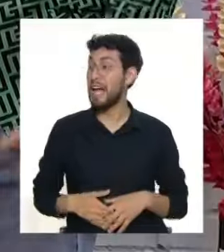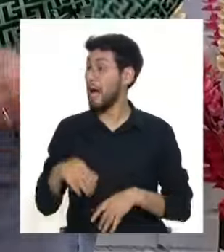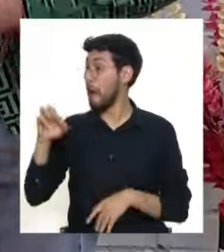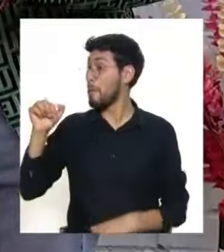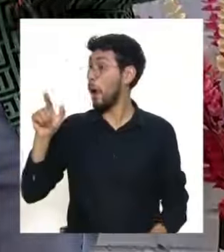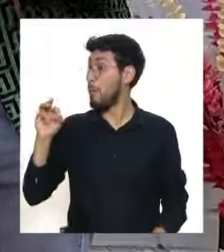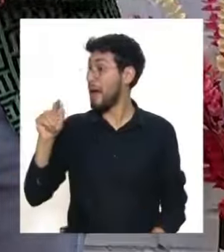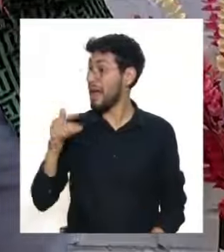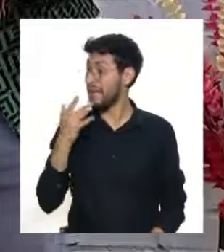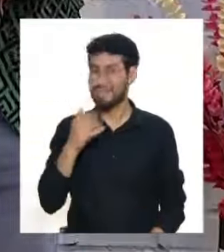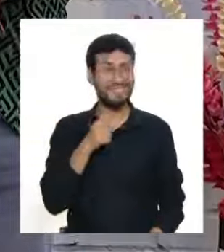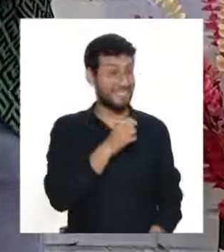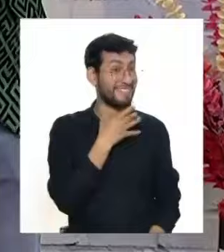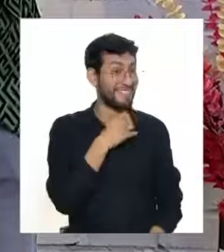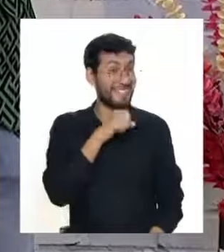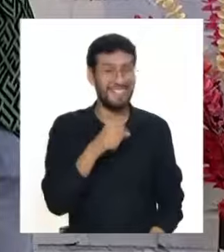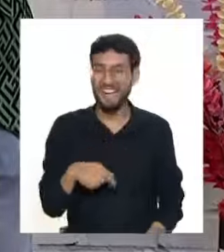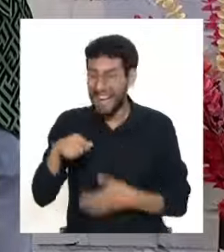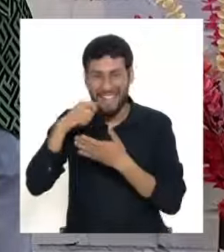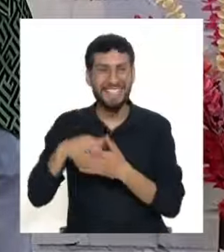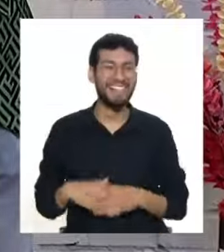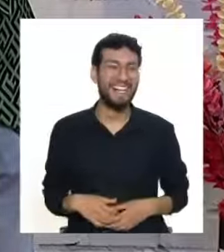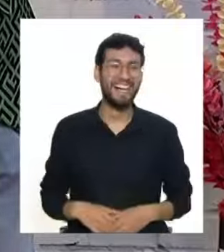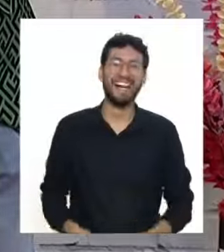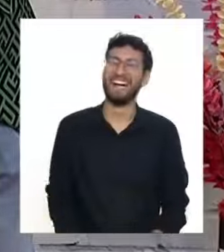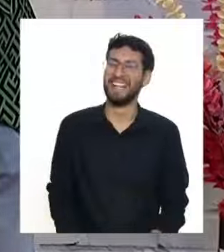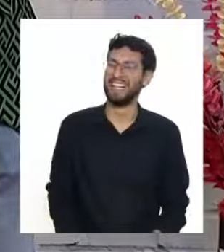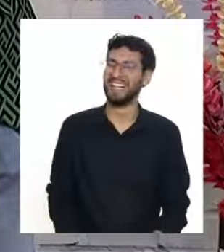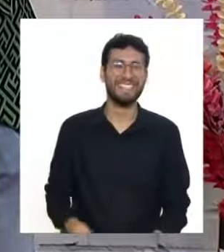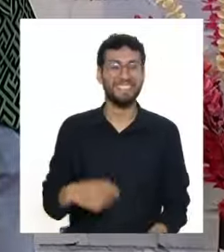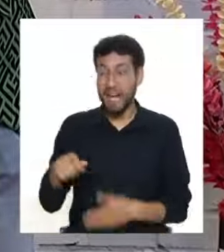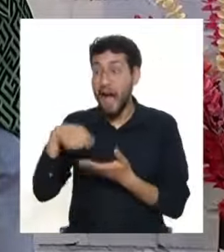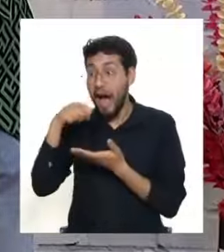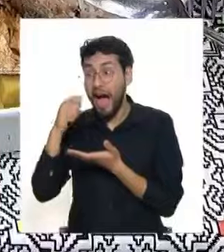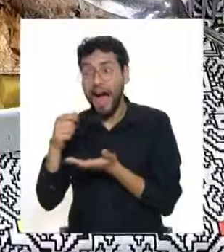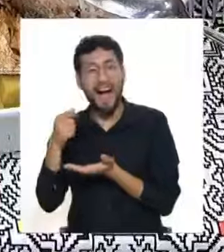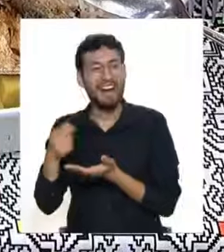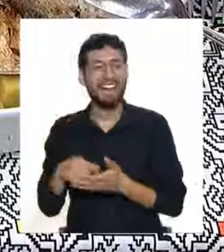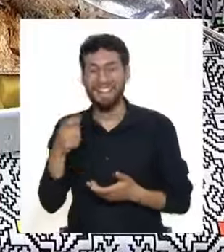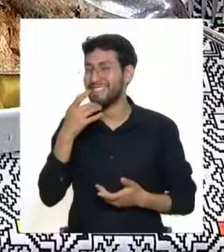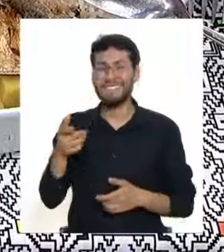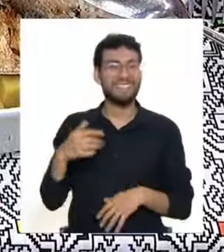palometa. Sí, se nota. Sí. Prueba la palometa con estas uvas amarillas.